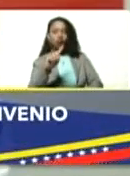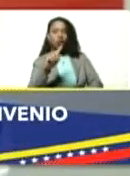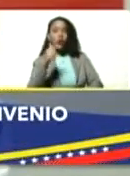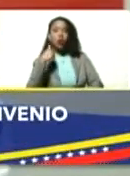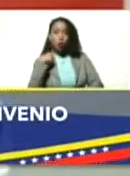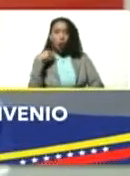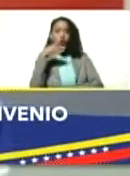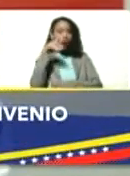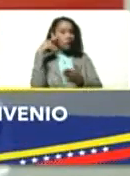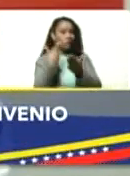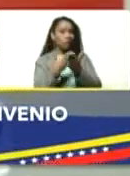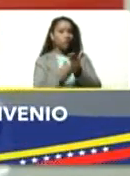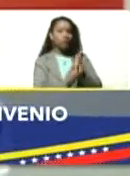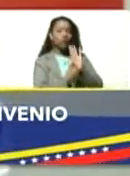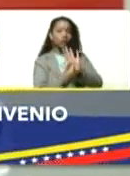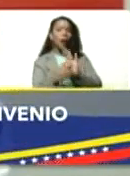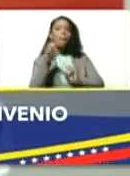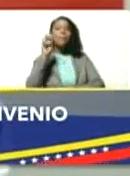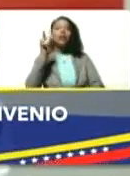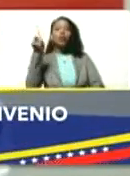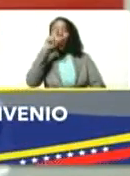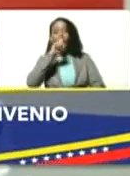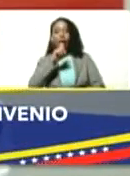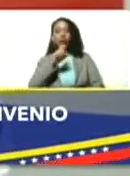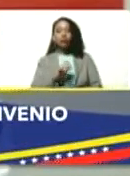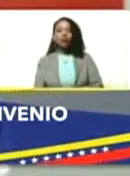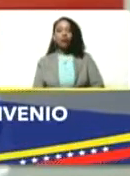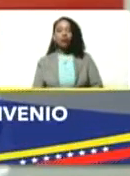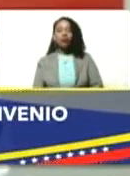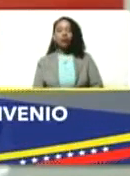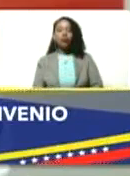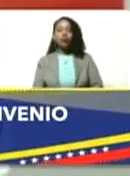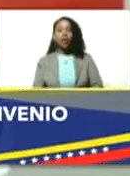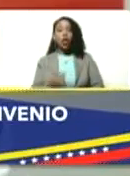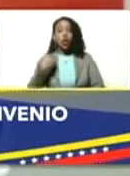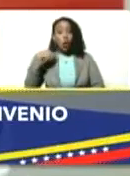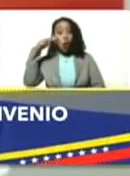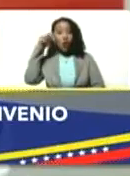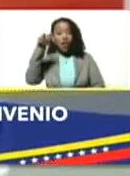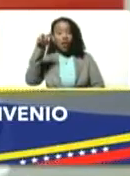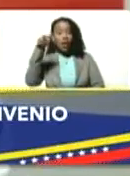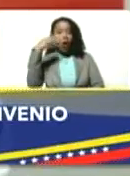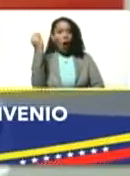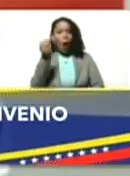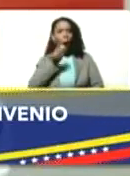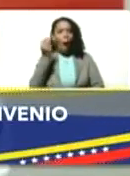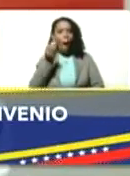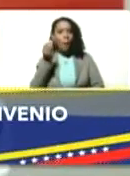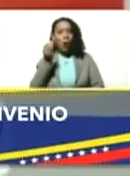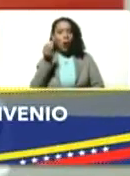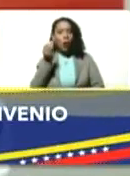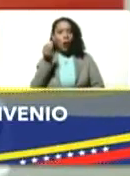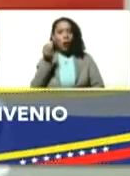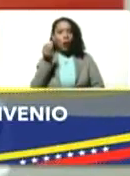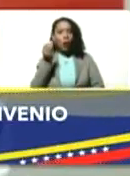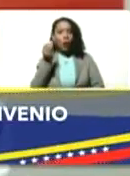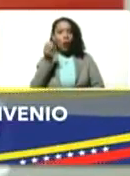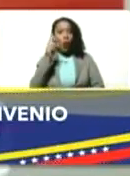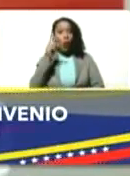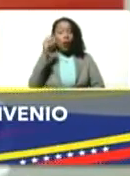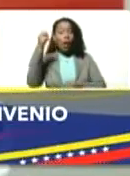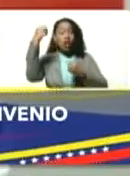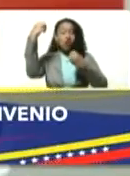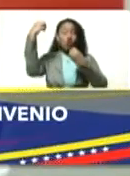Estuve ahí hace 22 años y vi cómo brilló con una